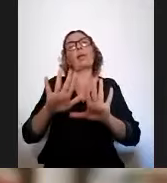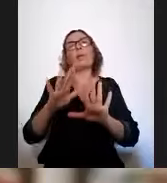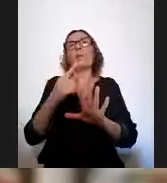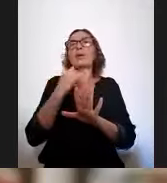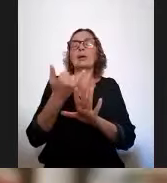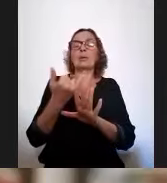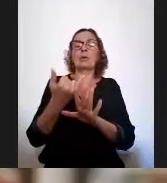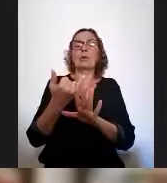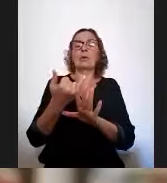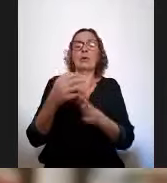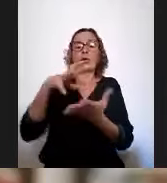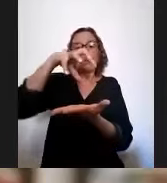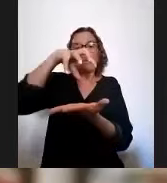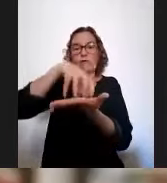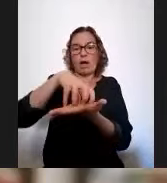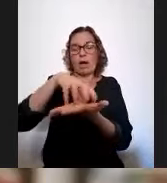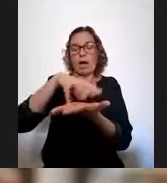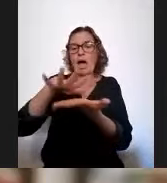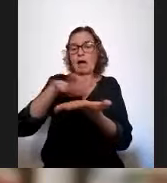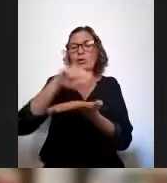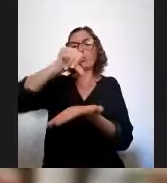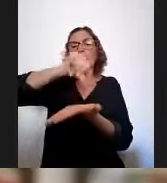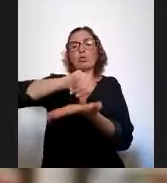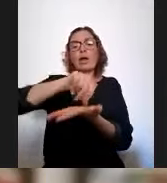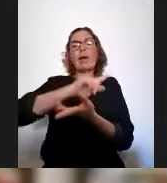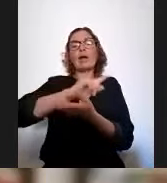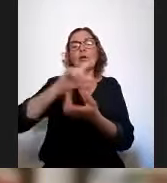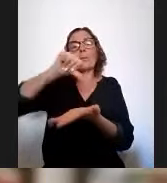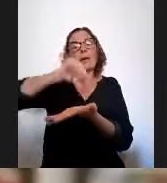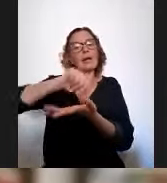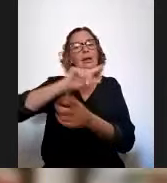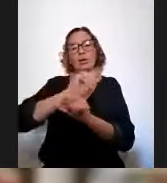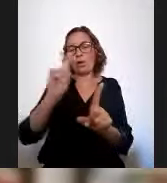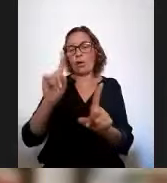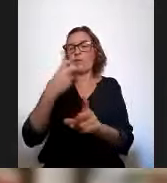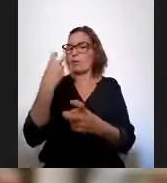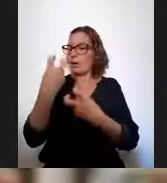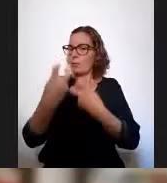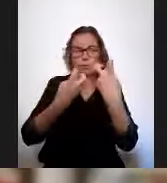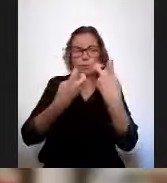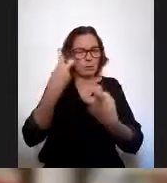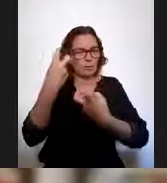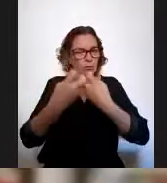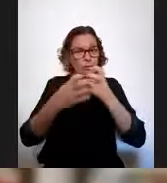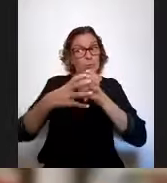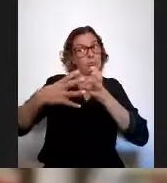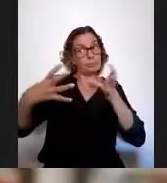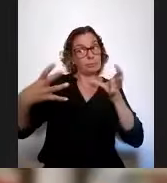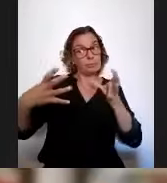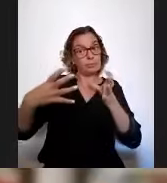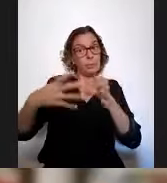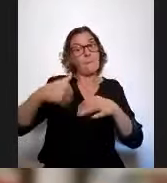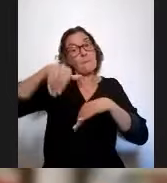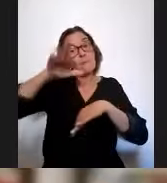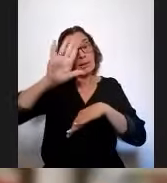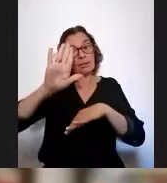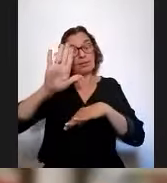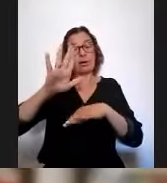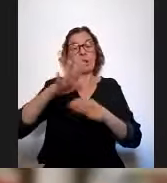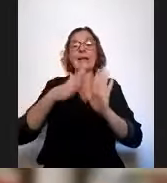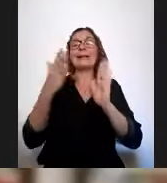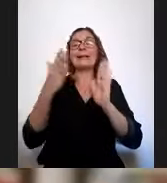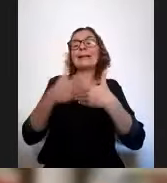nuestro barrio, con nuestra ciudad, con nuestro país. Busquemos en grande, ¿sí? Busquemos en la región,